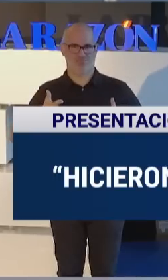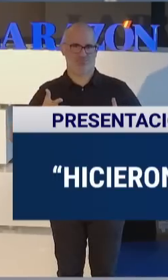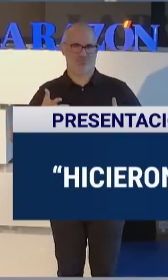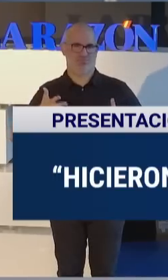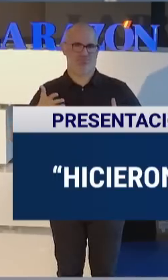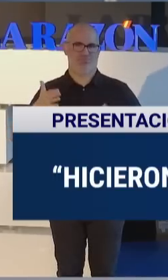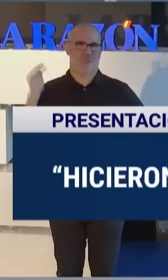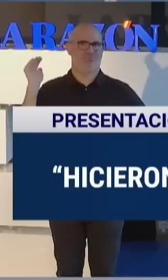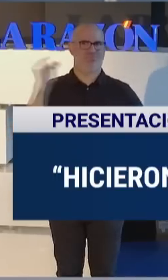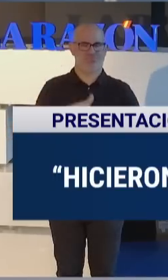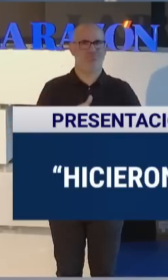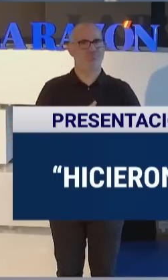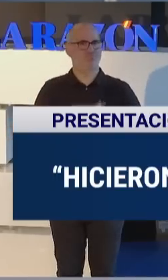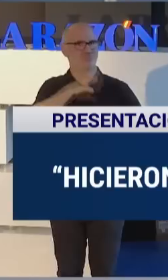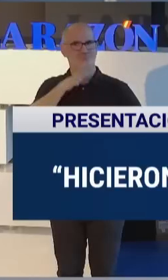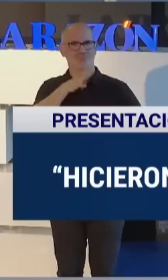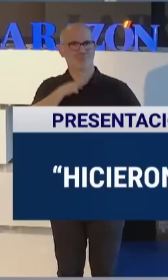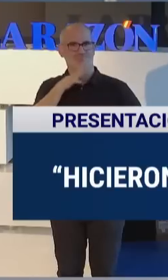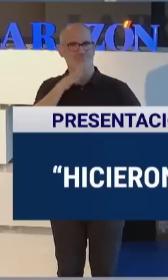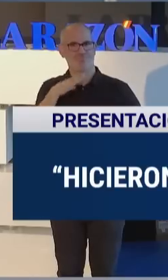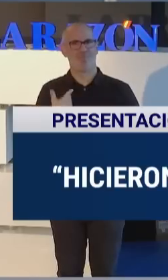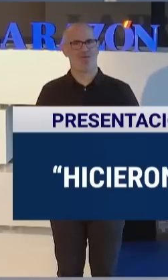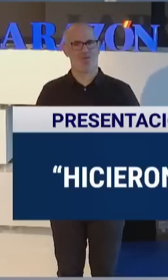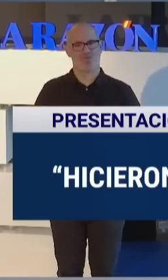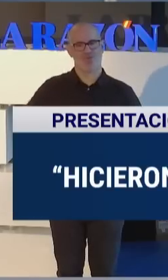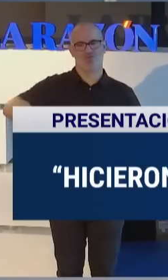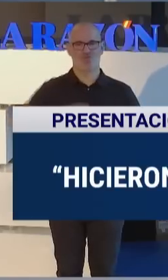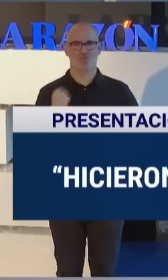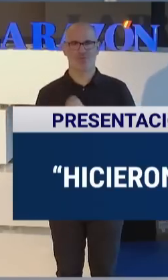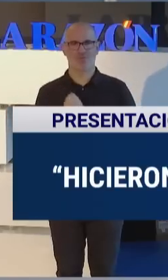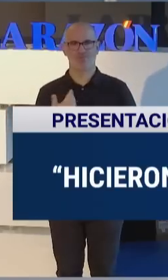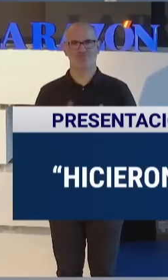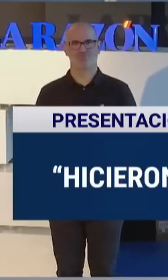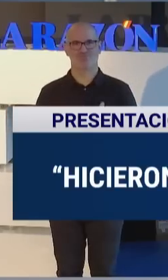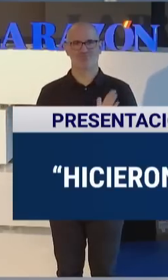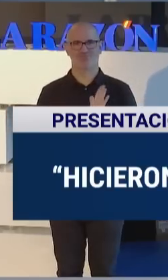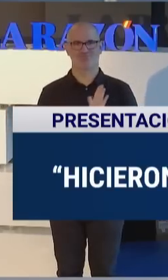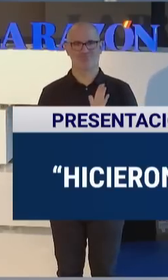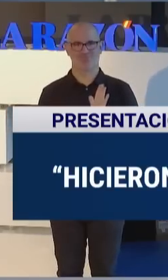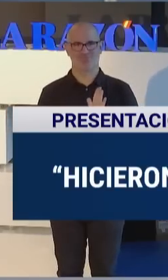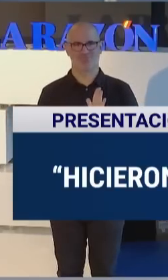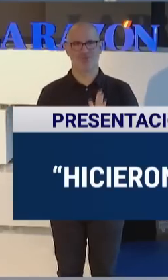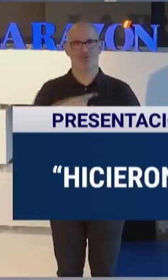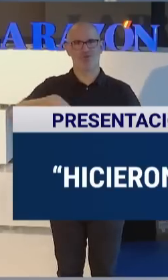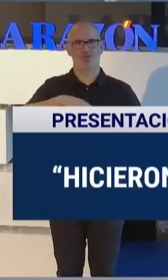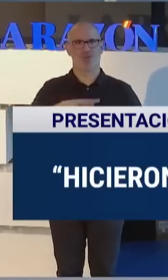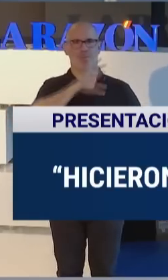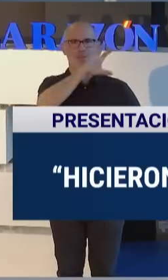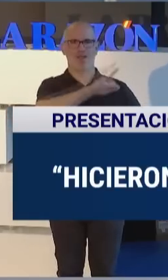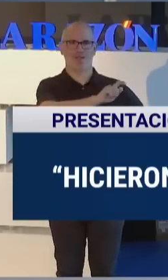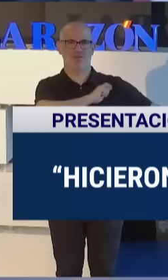verdaderamente fenomenal que muestra de la tarea enorme que estamos haciendo. Recibimos el país con...